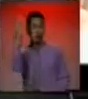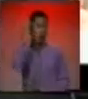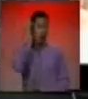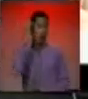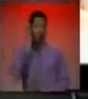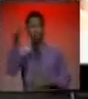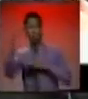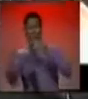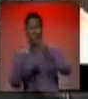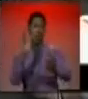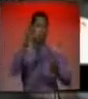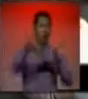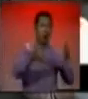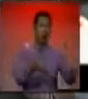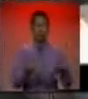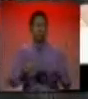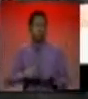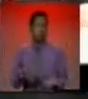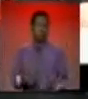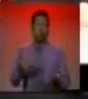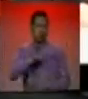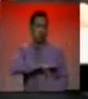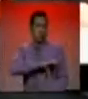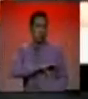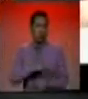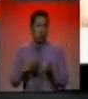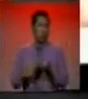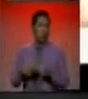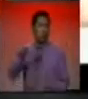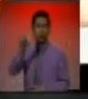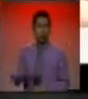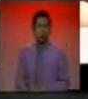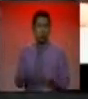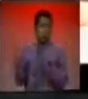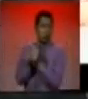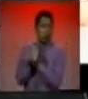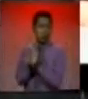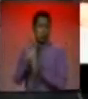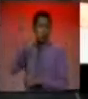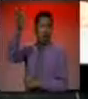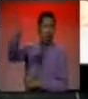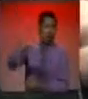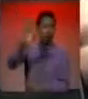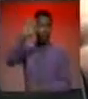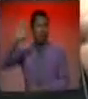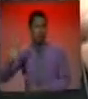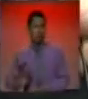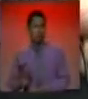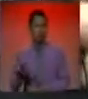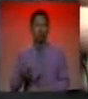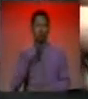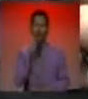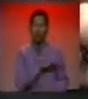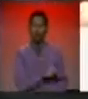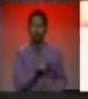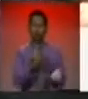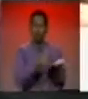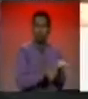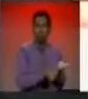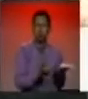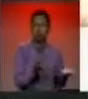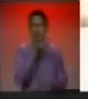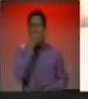sectores del municipio de Quito. Una persona que viaja con el señor alcalde al Brasil, que miente a Migración, que es el